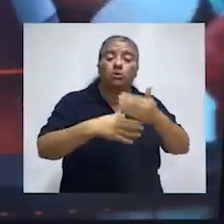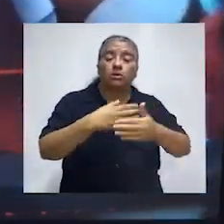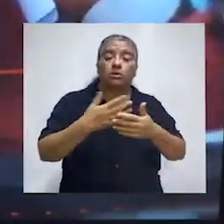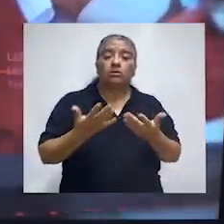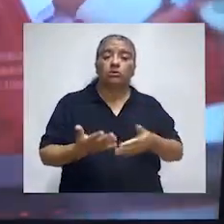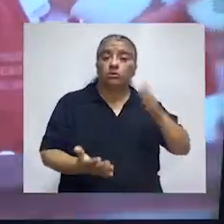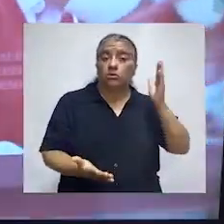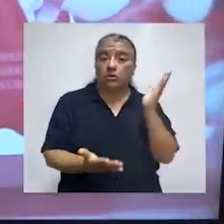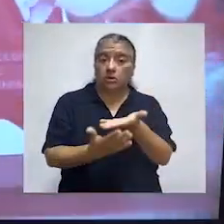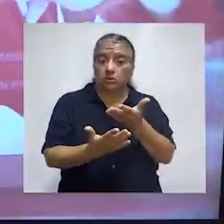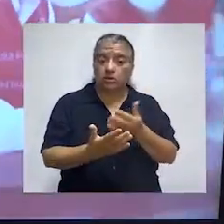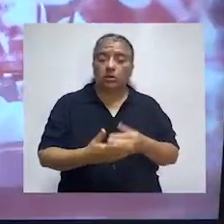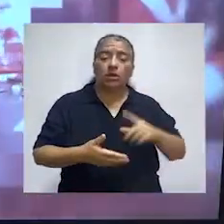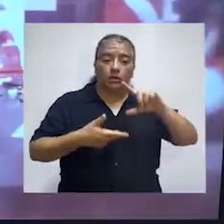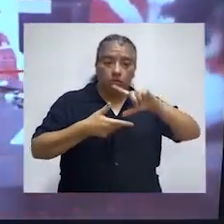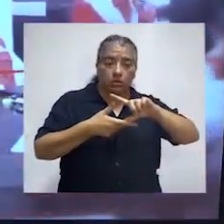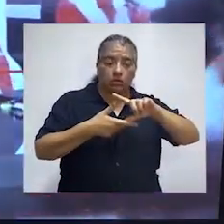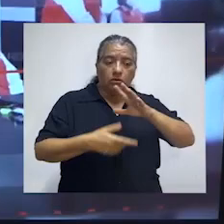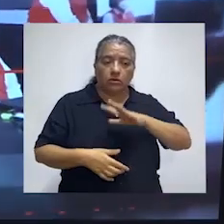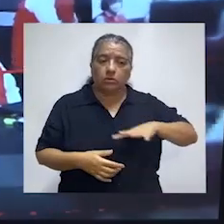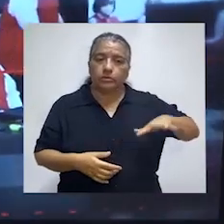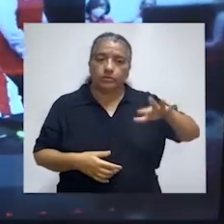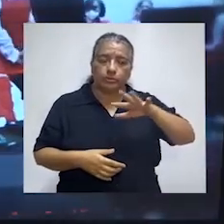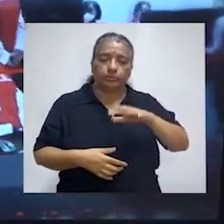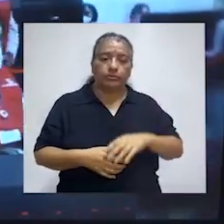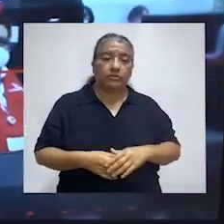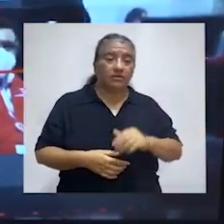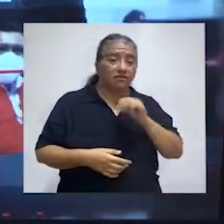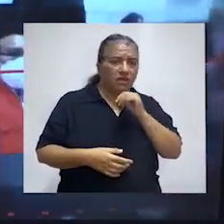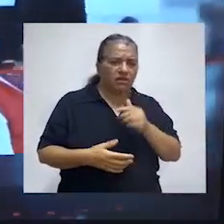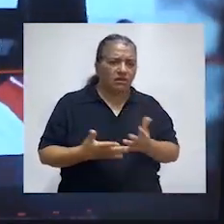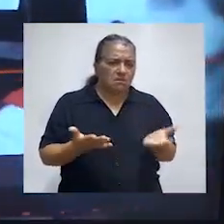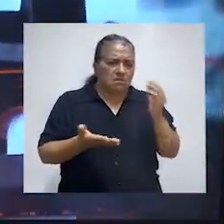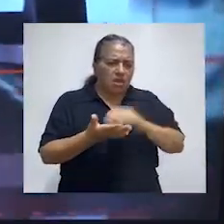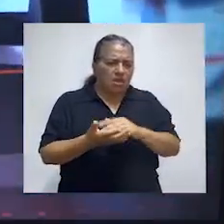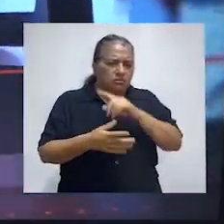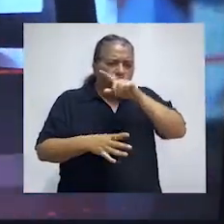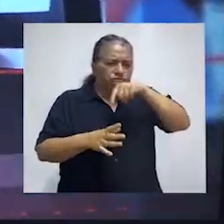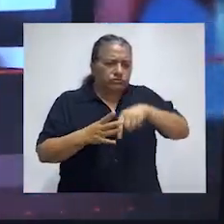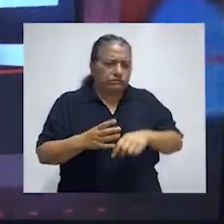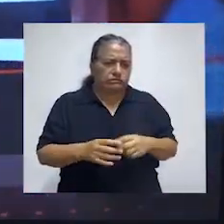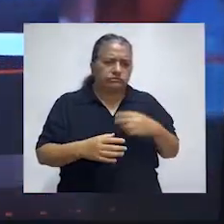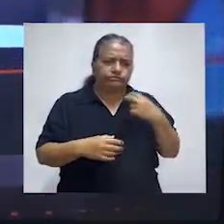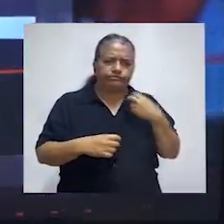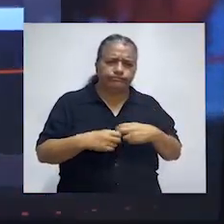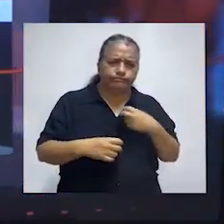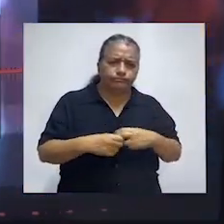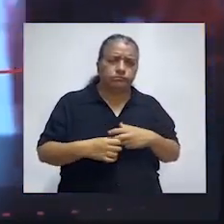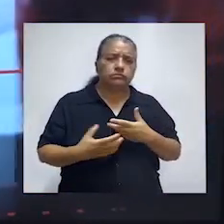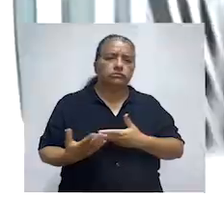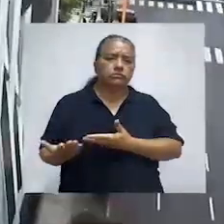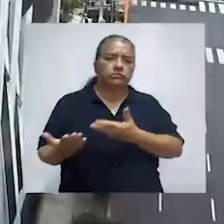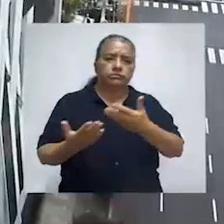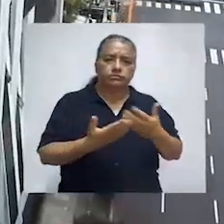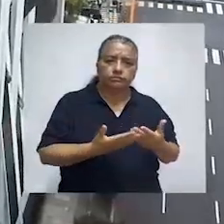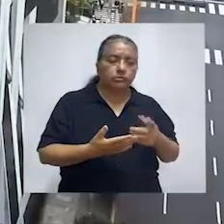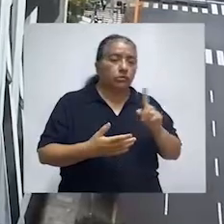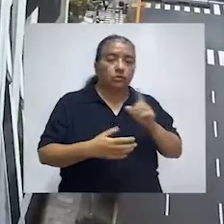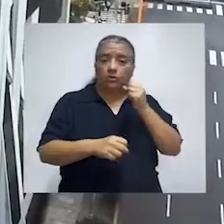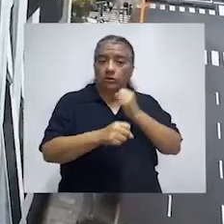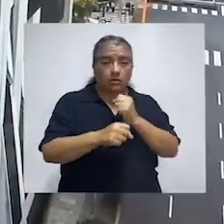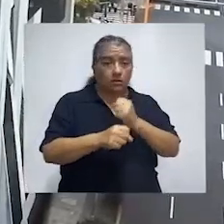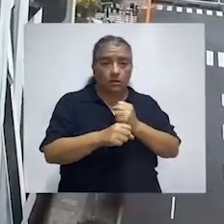inhabilitación para el ejercicio de la función pública hasta por 1 año y las muy graves hasta con los 5 años fuera del sector público. Desde julio